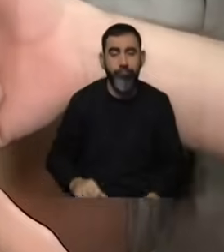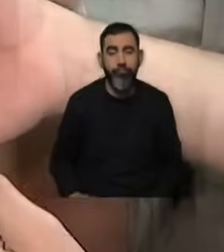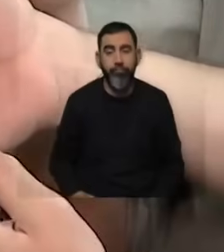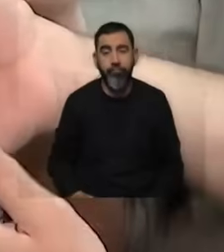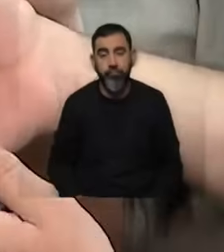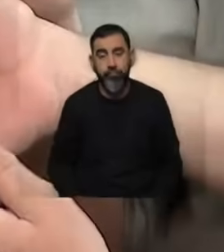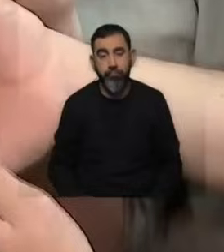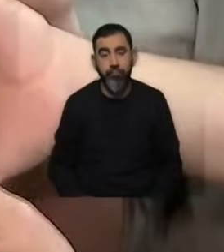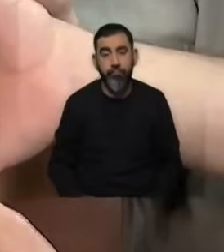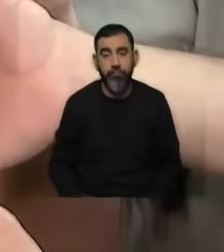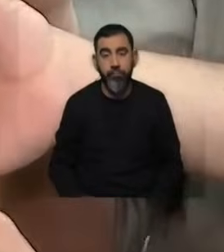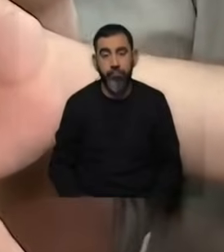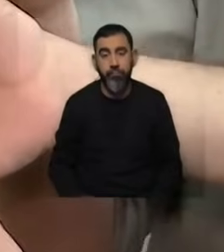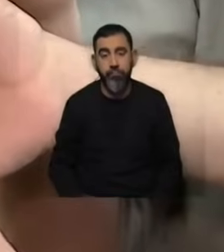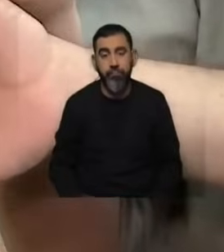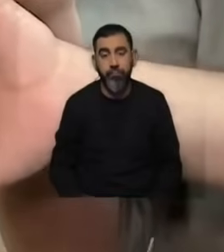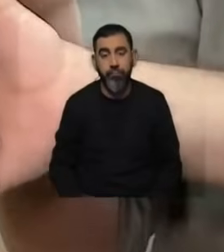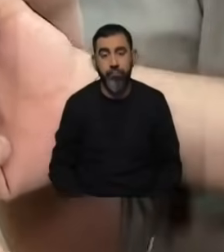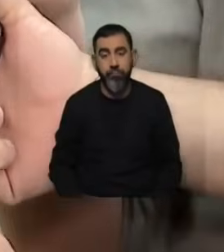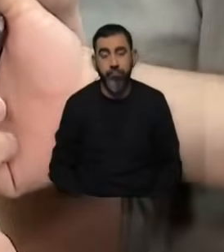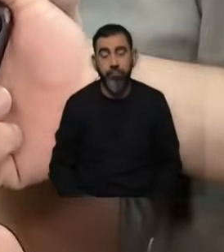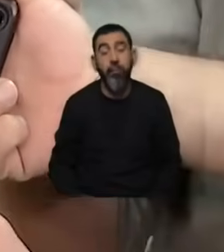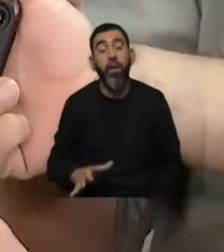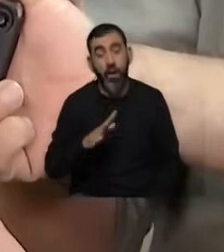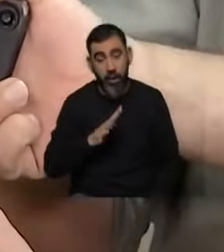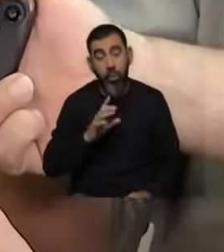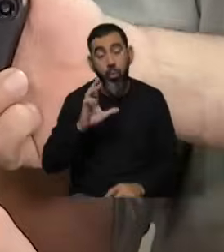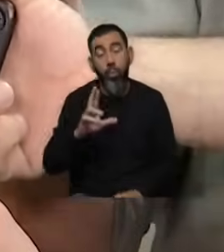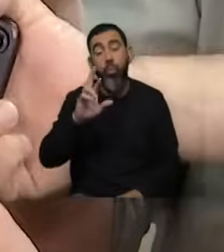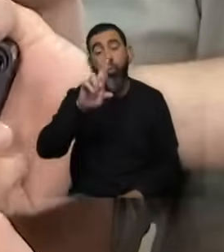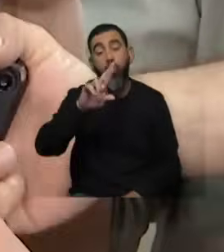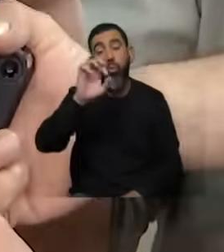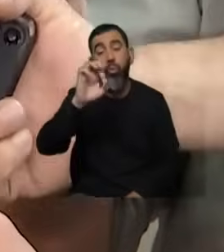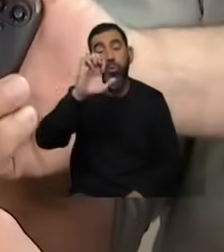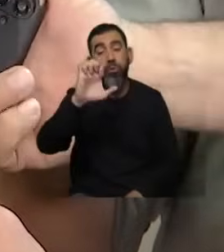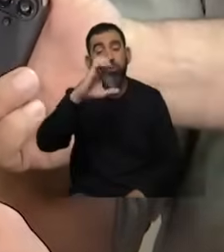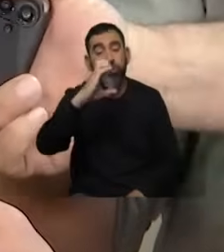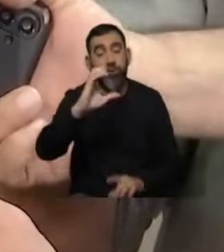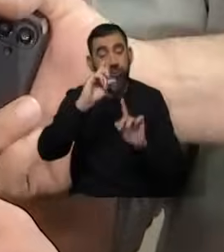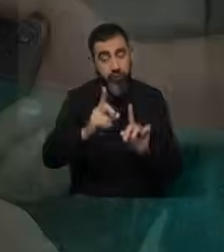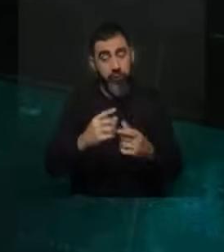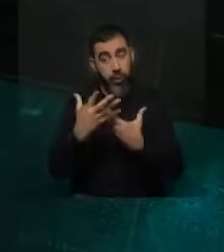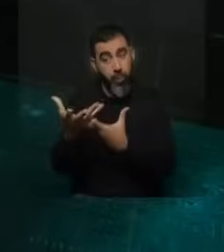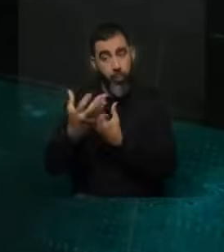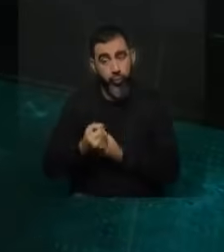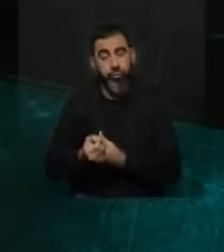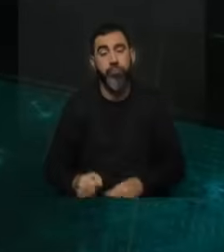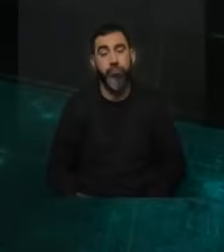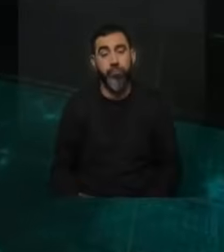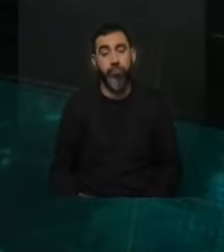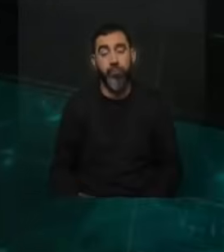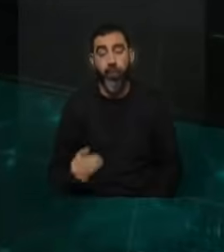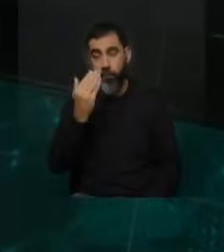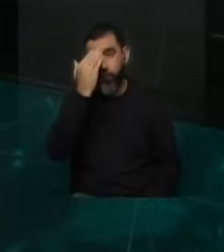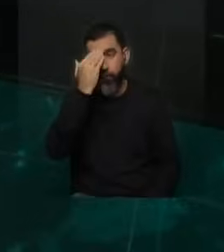no la normativa Y en este caso vamos a contar con la usc que es una buena iniciativa el